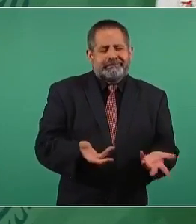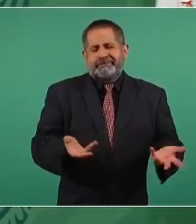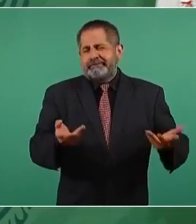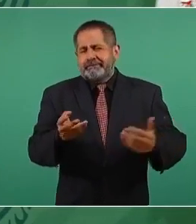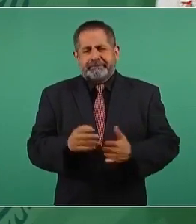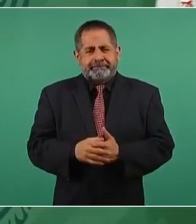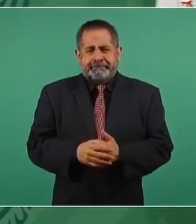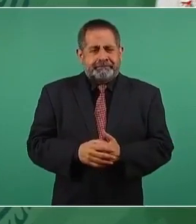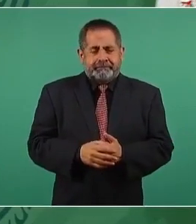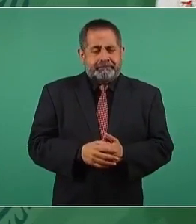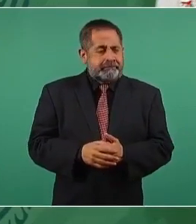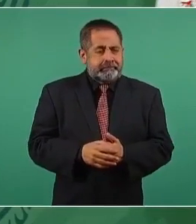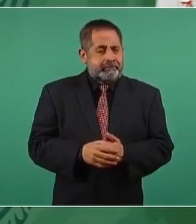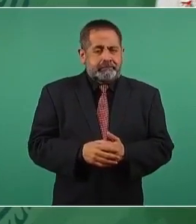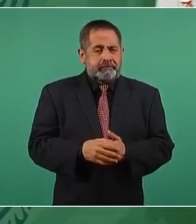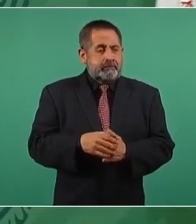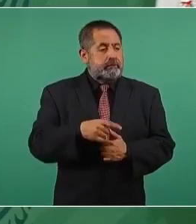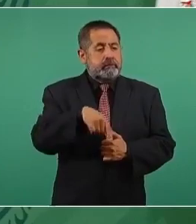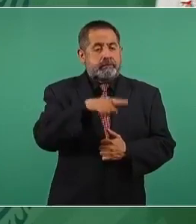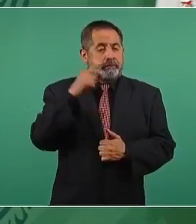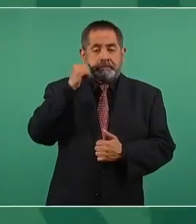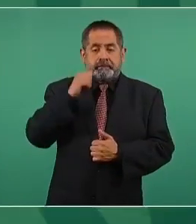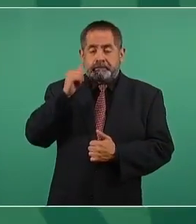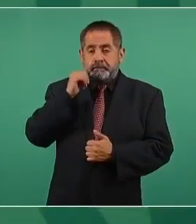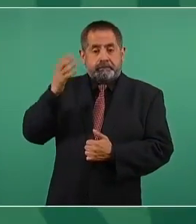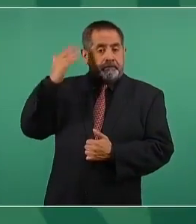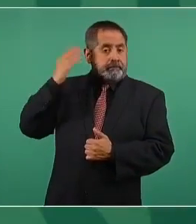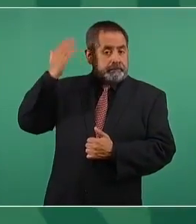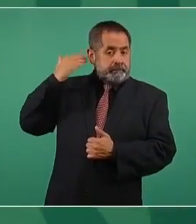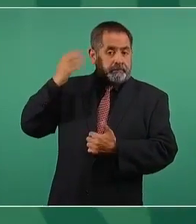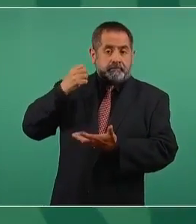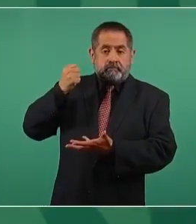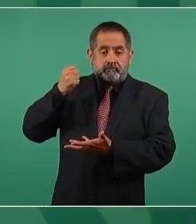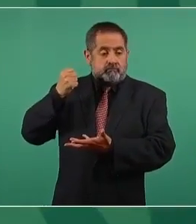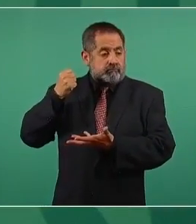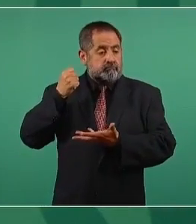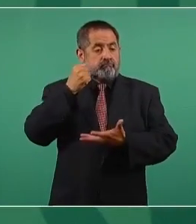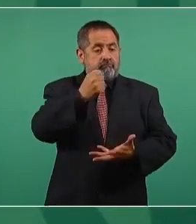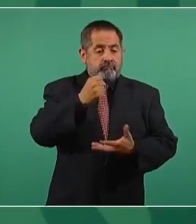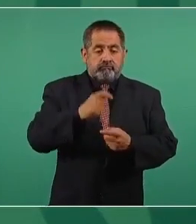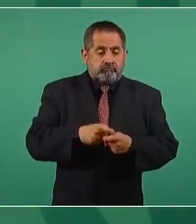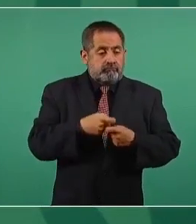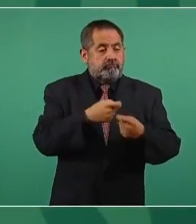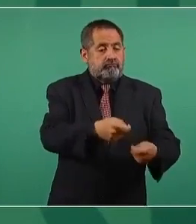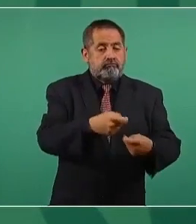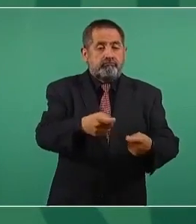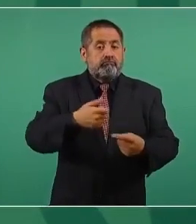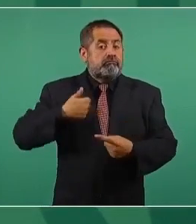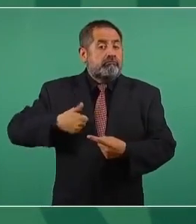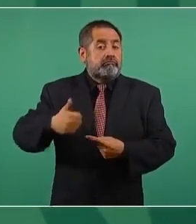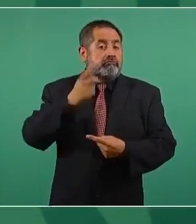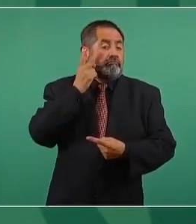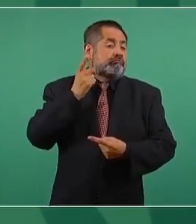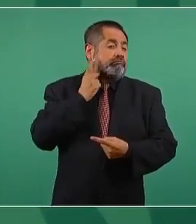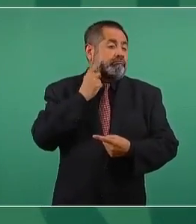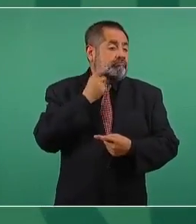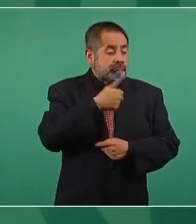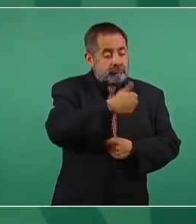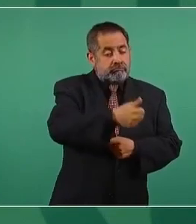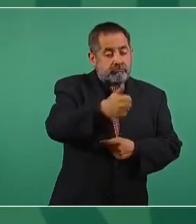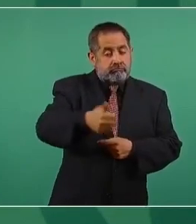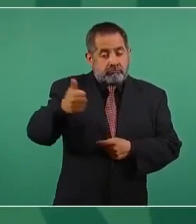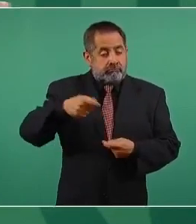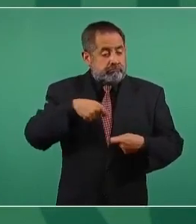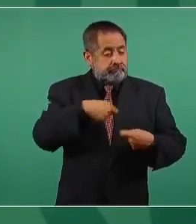en donde se le entregaba el presupuesto a cada diputado para que